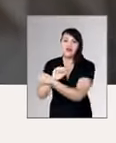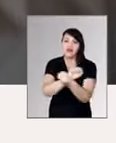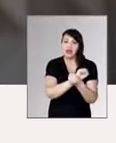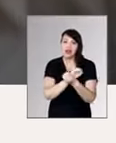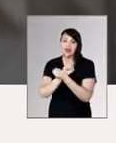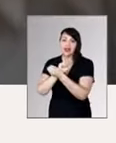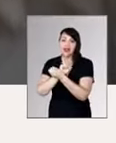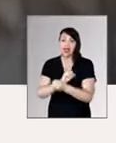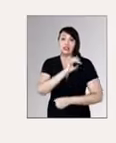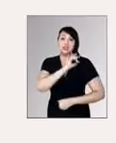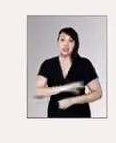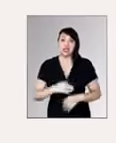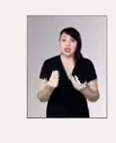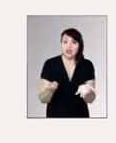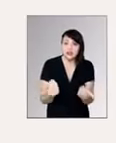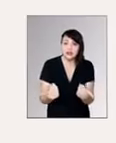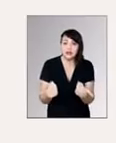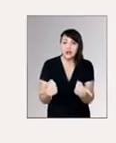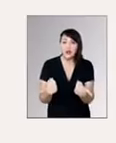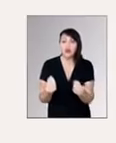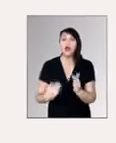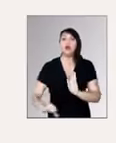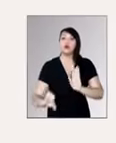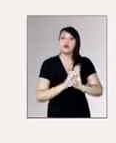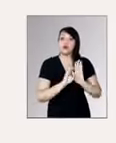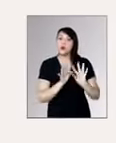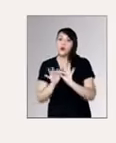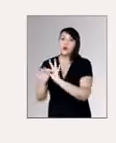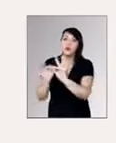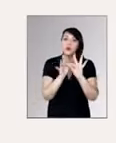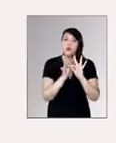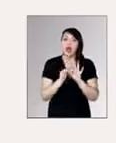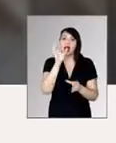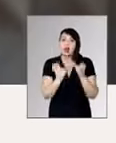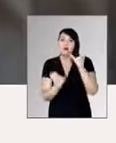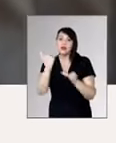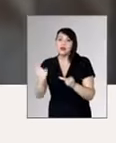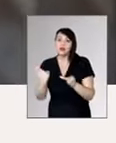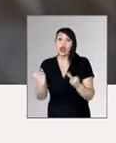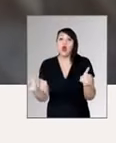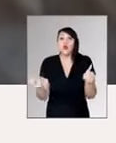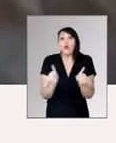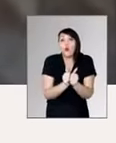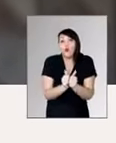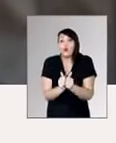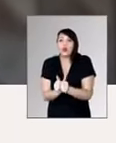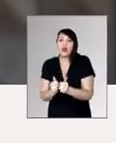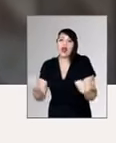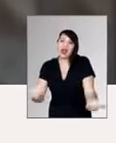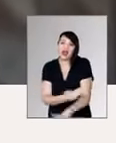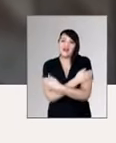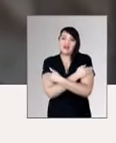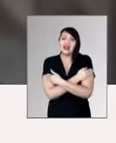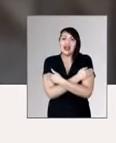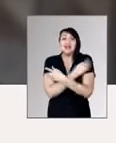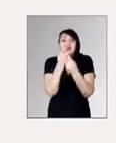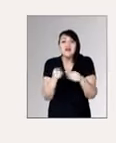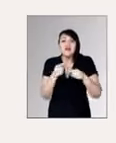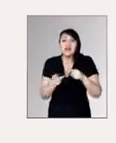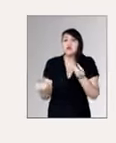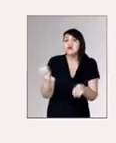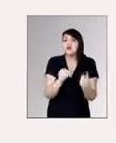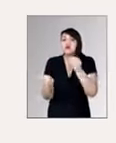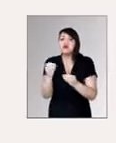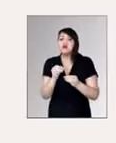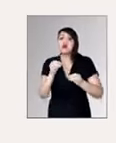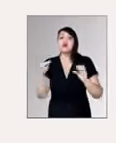fraterna. Chile necesita una Constitución que una a su gente, que junto con abrazar la riqueza de nuestras diferencias